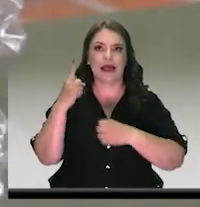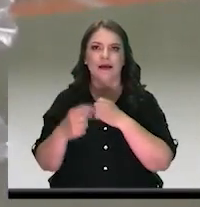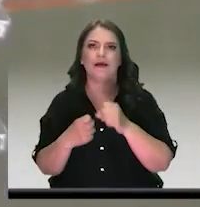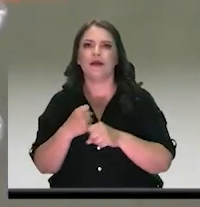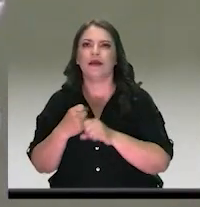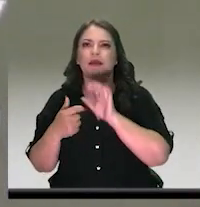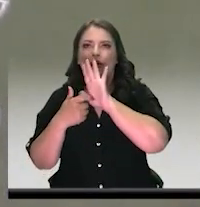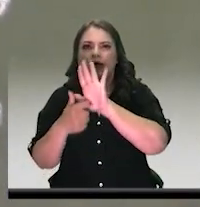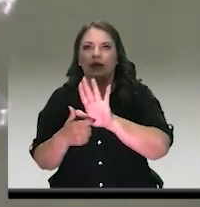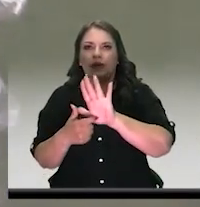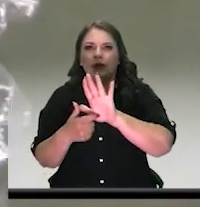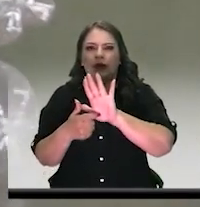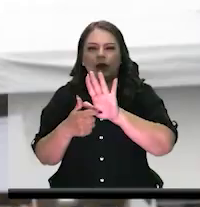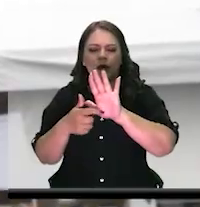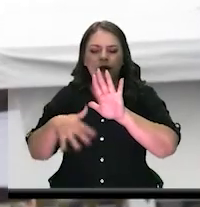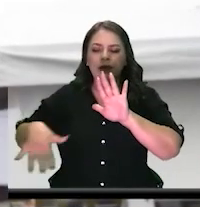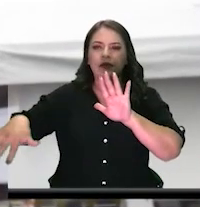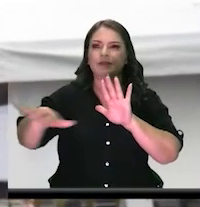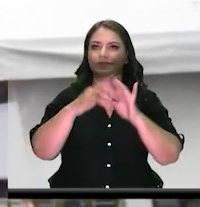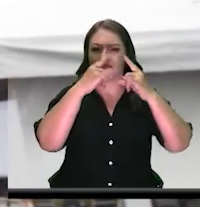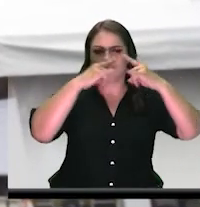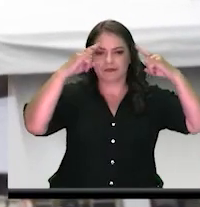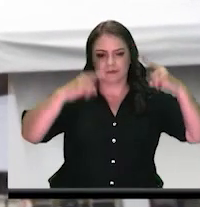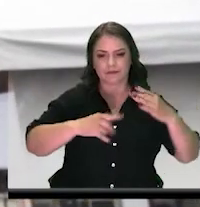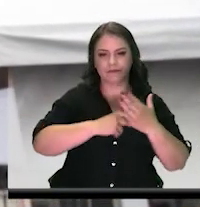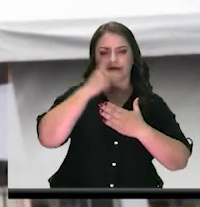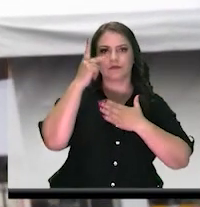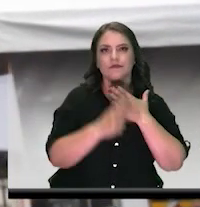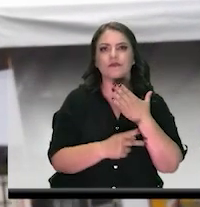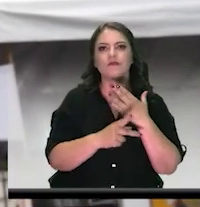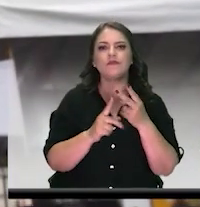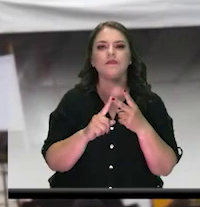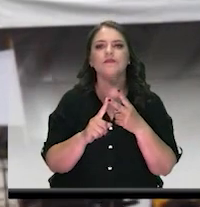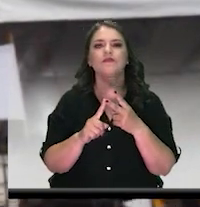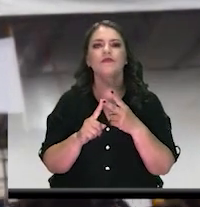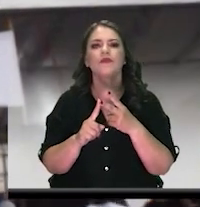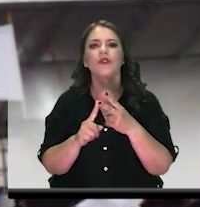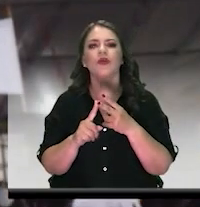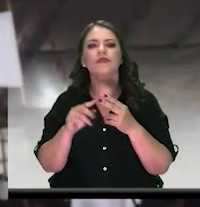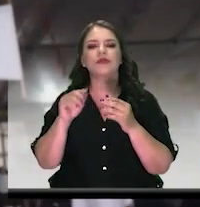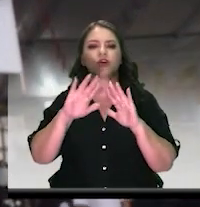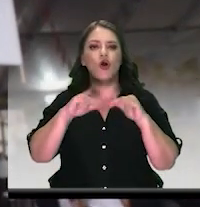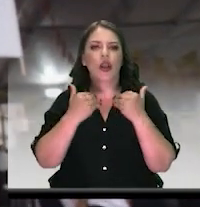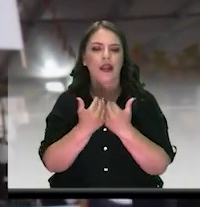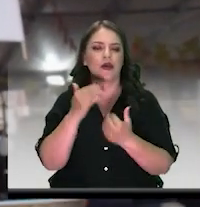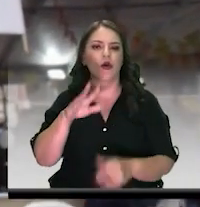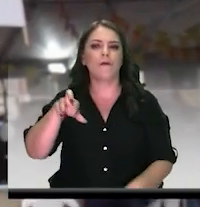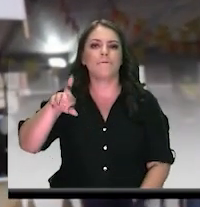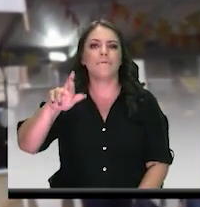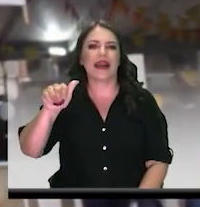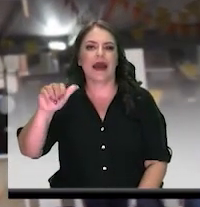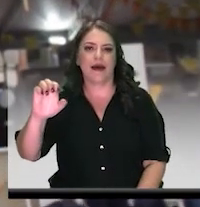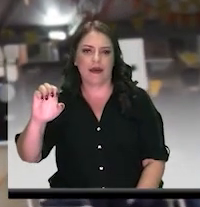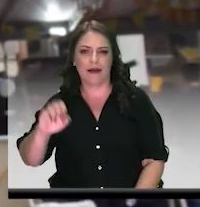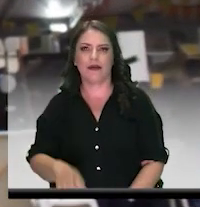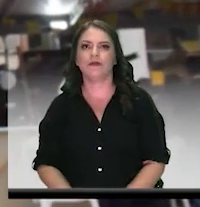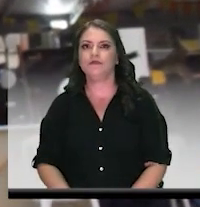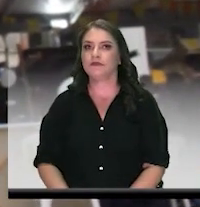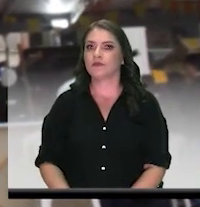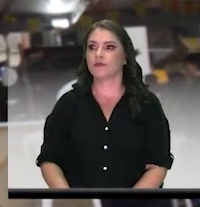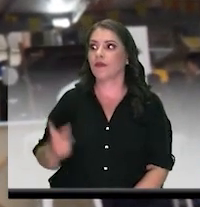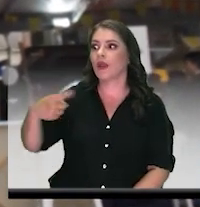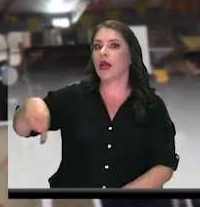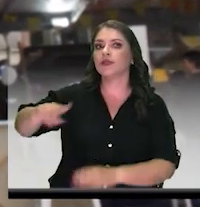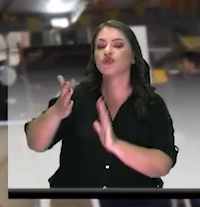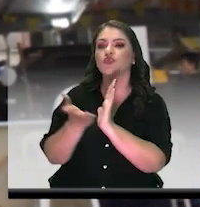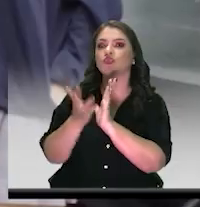de Proyectos Ambientales Escolares PRAE. Escogimos el proyecto porque vimos la necesidad de que los estudiantes de nuestra